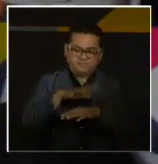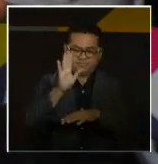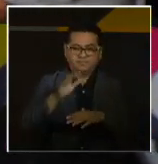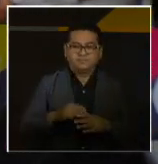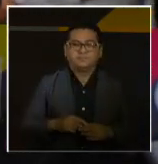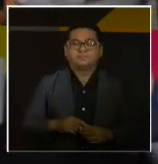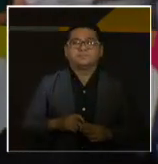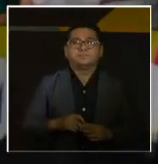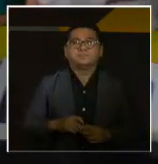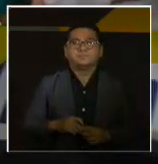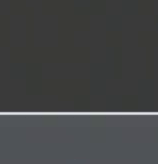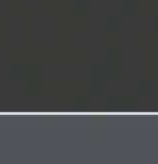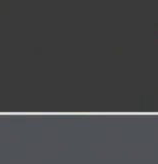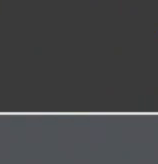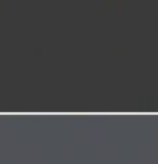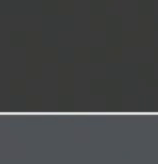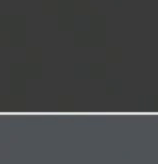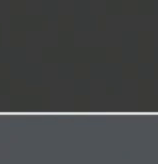través de internet.